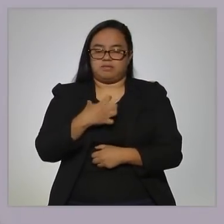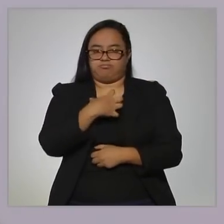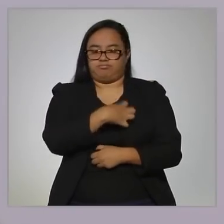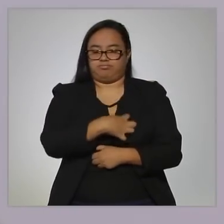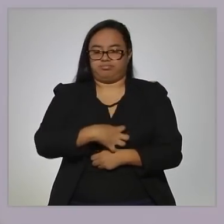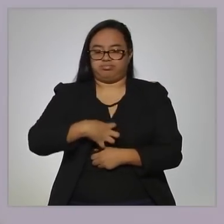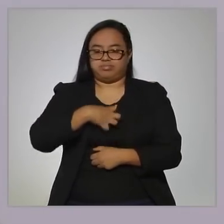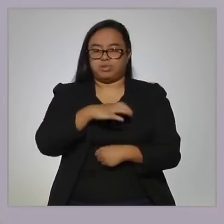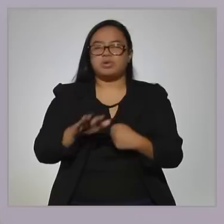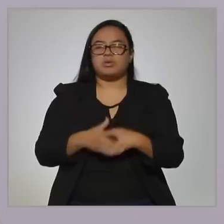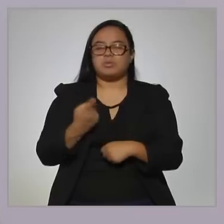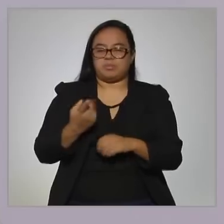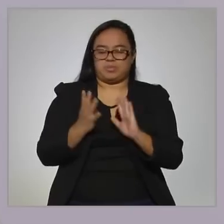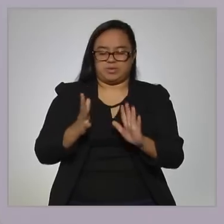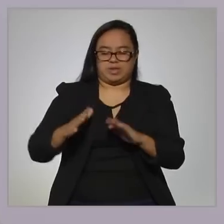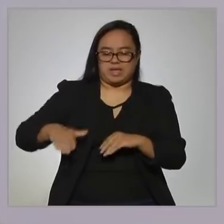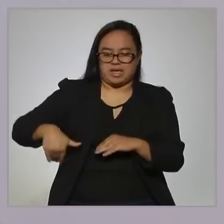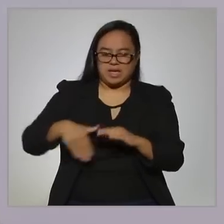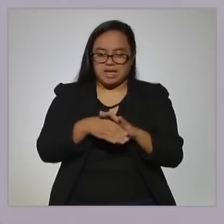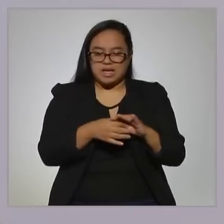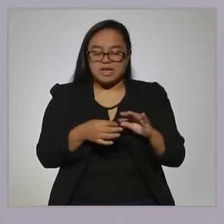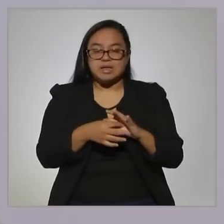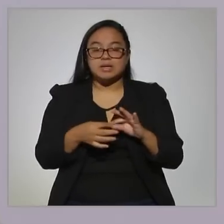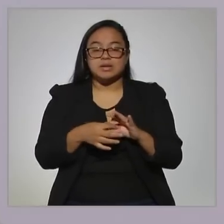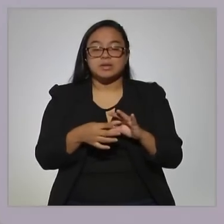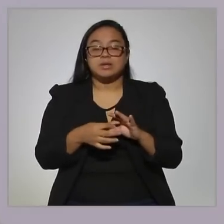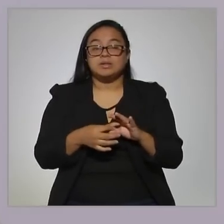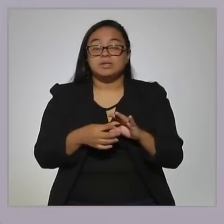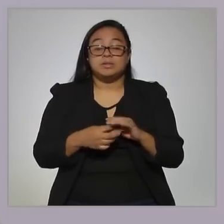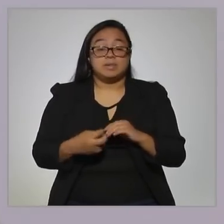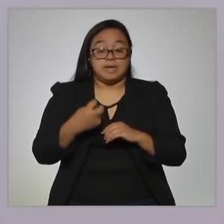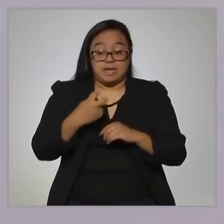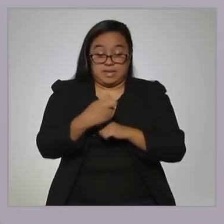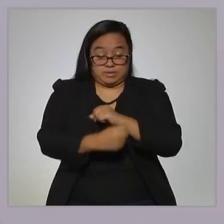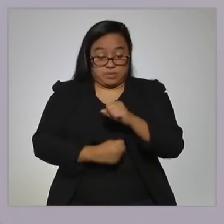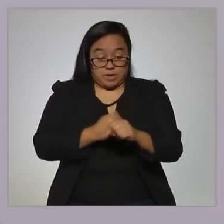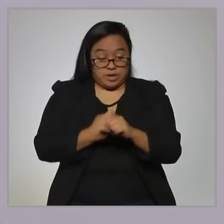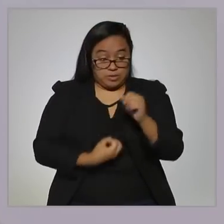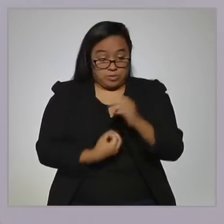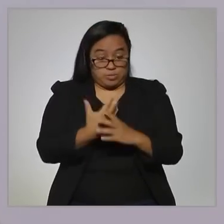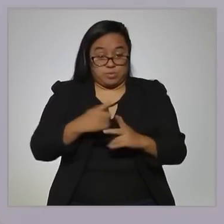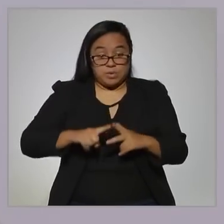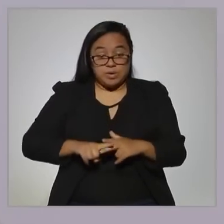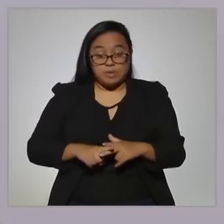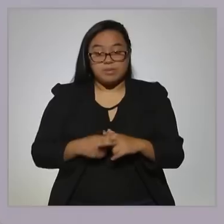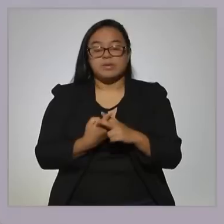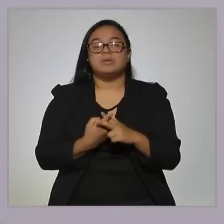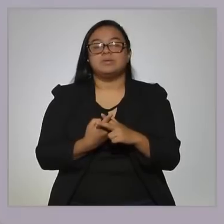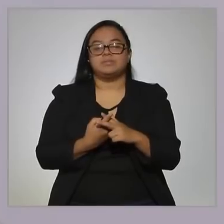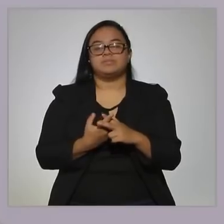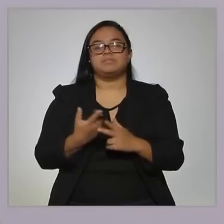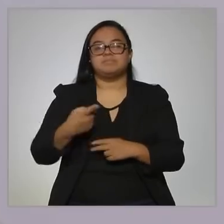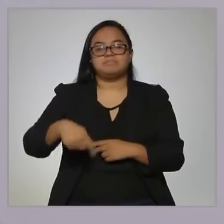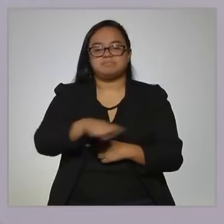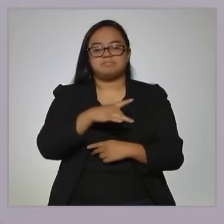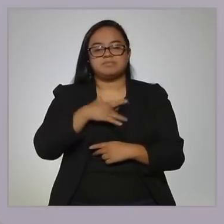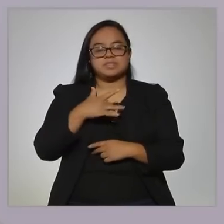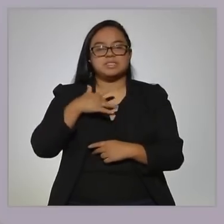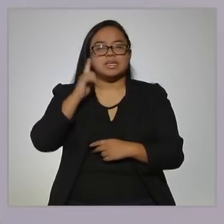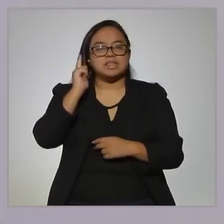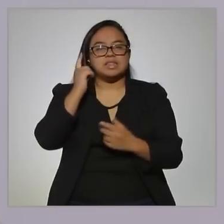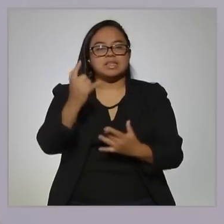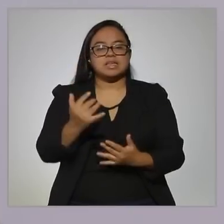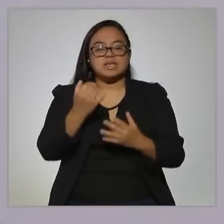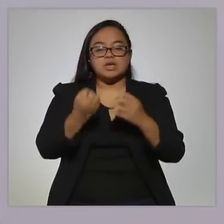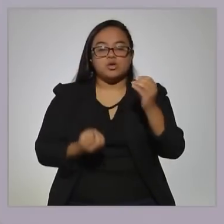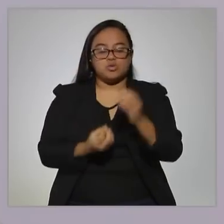porque, como escuchábamos en la introducción, bueno, pues cada que comenzamos un año nuevo, tenemos también la esperanza de comenzar